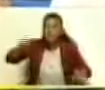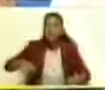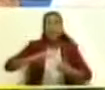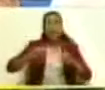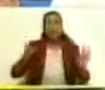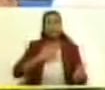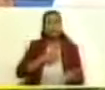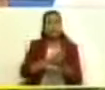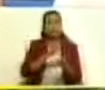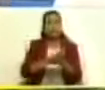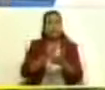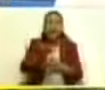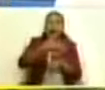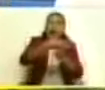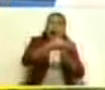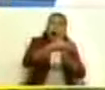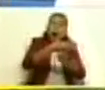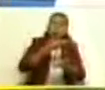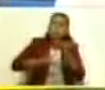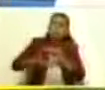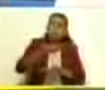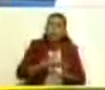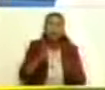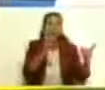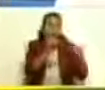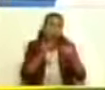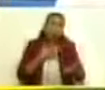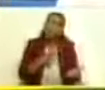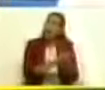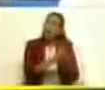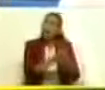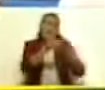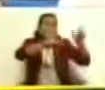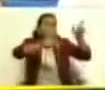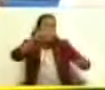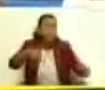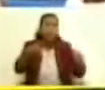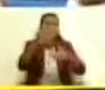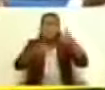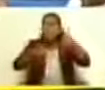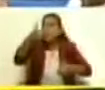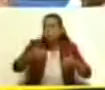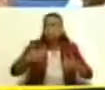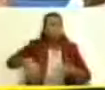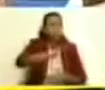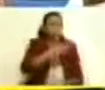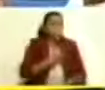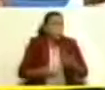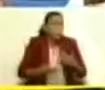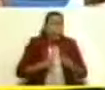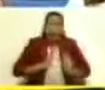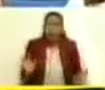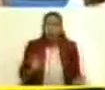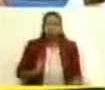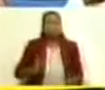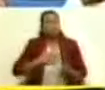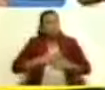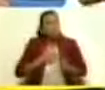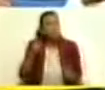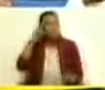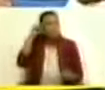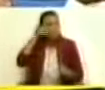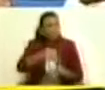paz, la convivencia y el diálogo entre los distintos sectores del país, tomamos